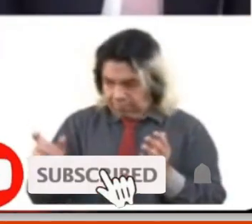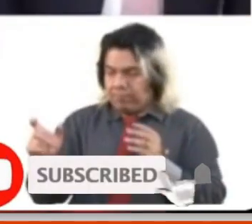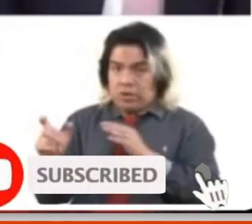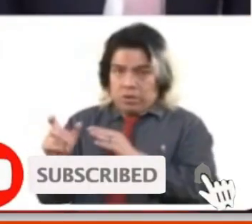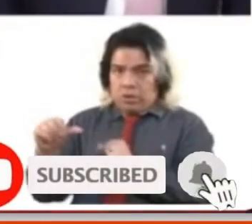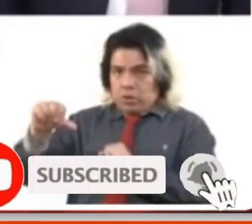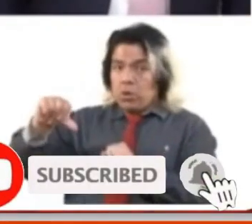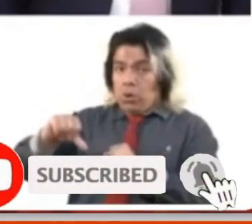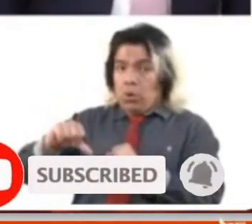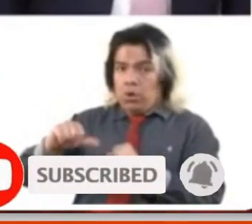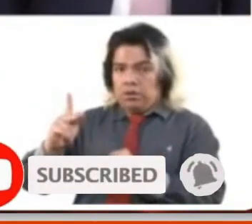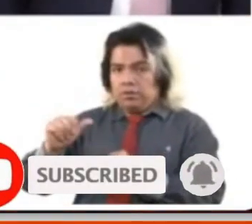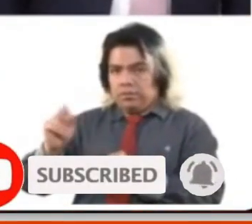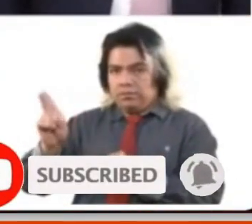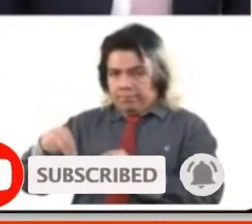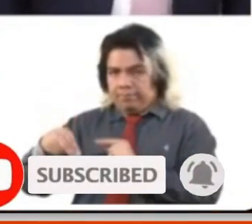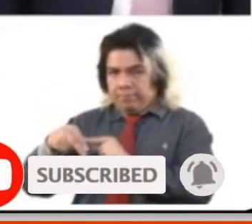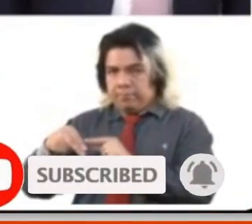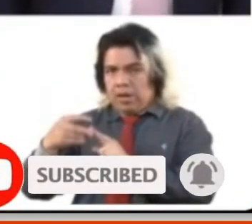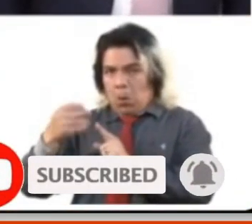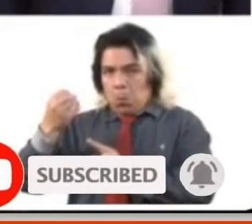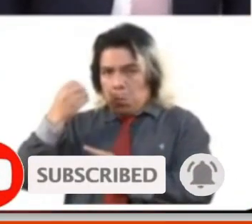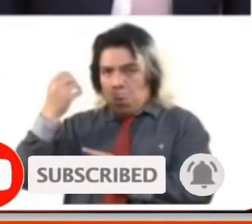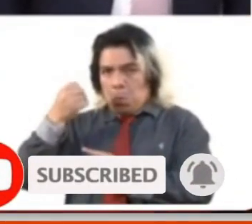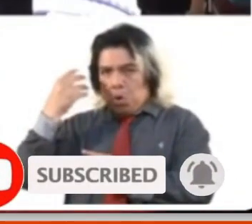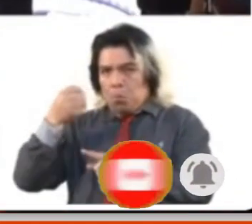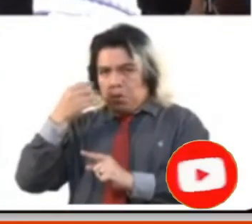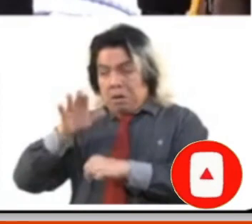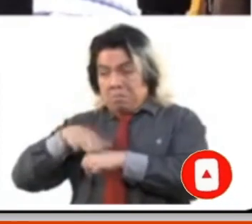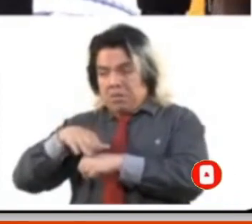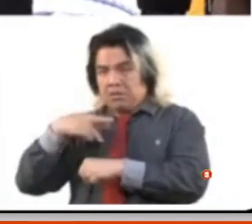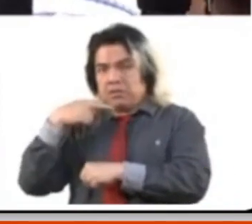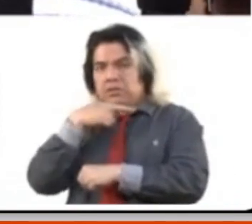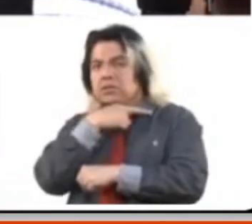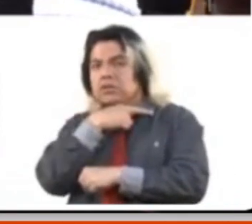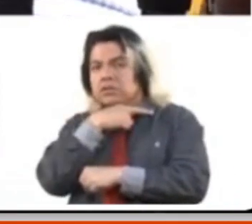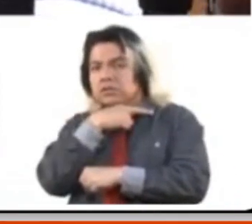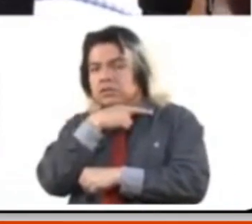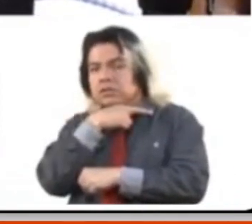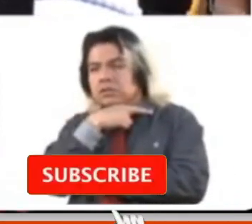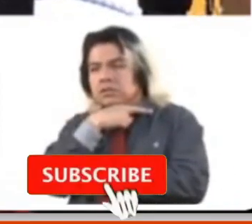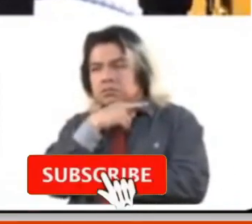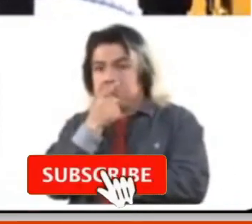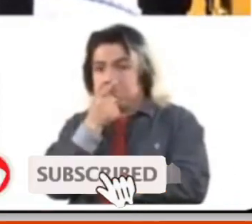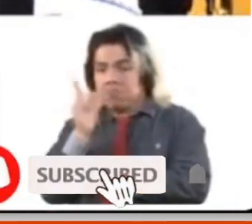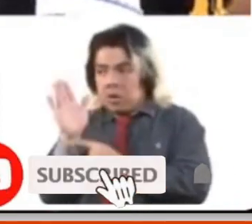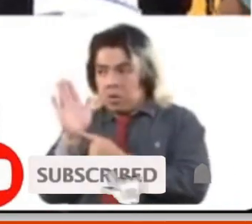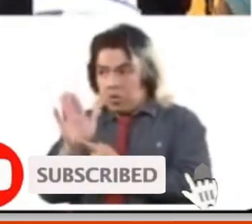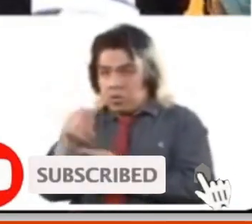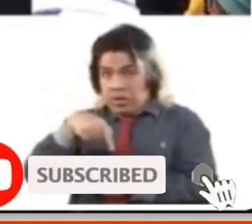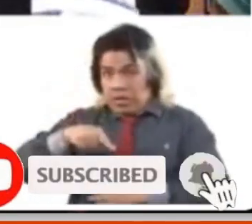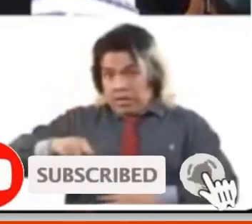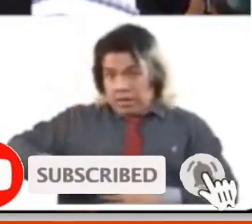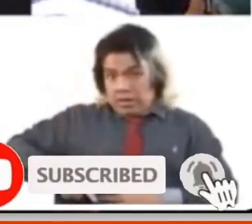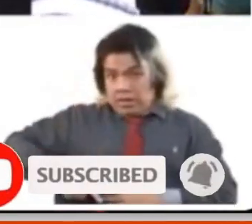Hoy precisamente el PAN convoca una conferencia de prensa urgente, PAN capitalino, en donde señala que el gobierno